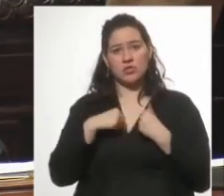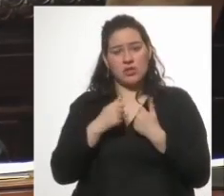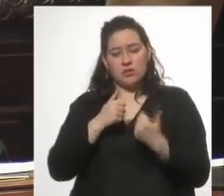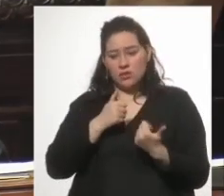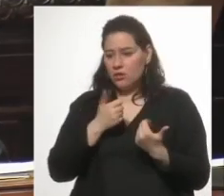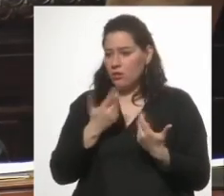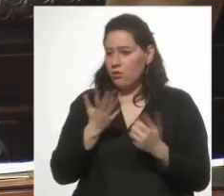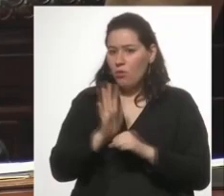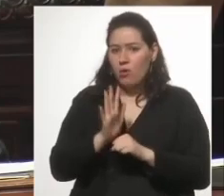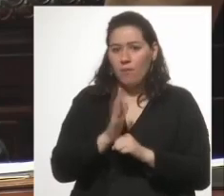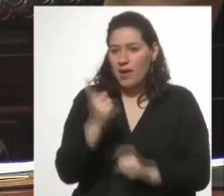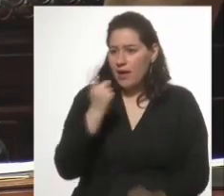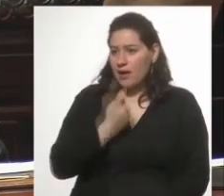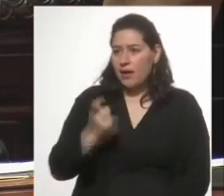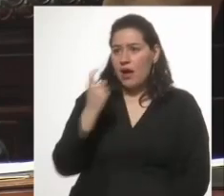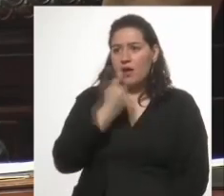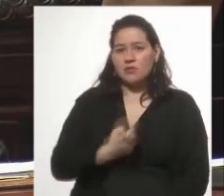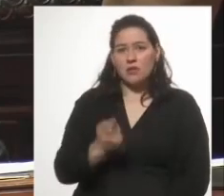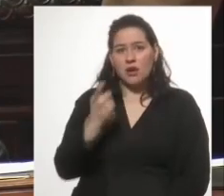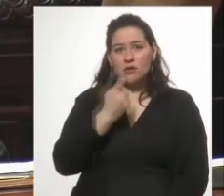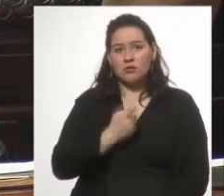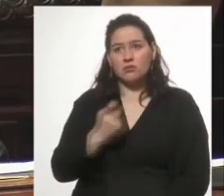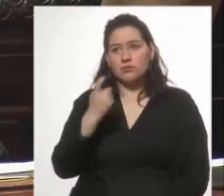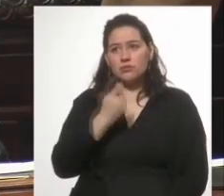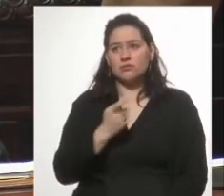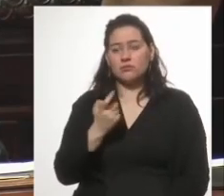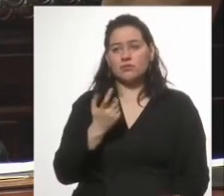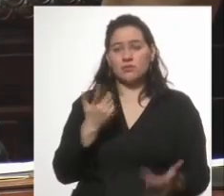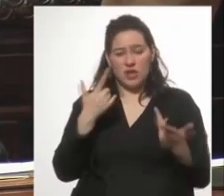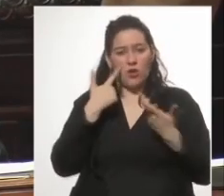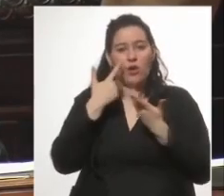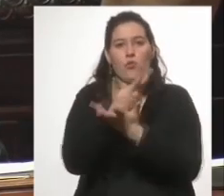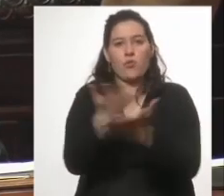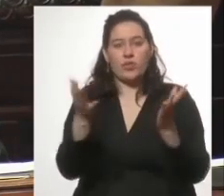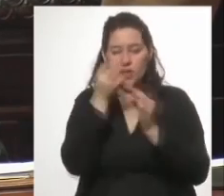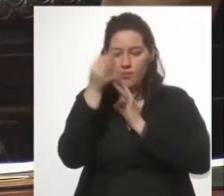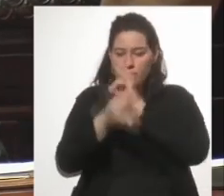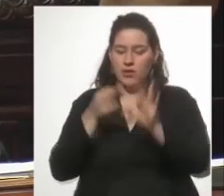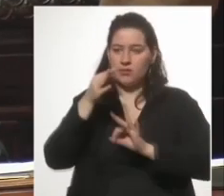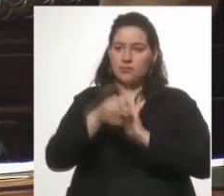estafados con la burda puesta en escena que ahora ha quedado al descubierto.